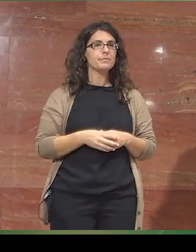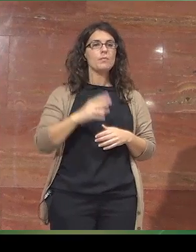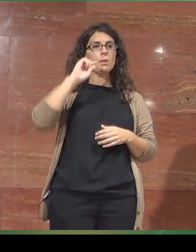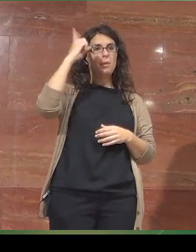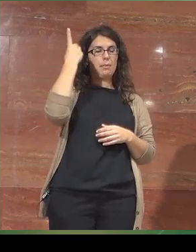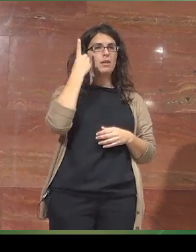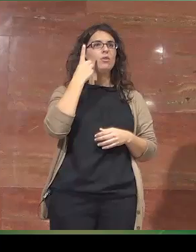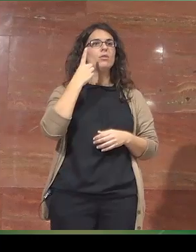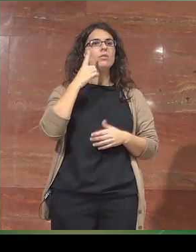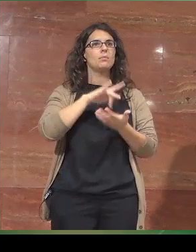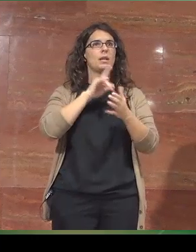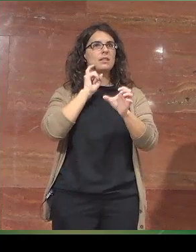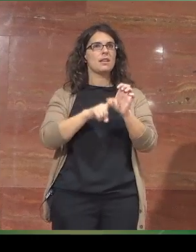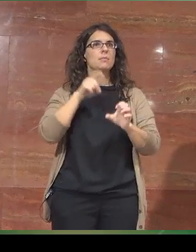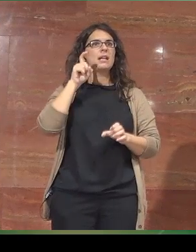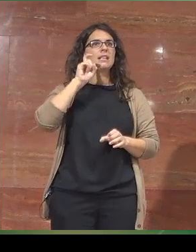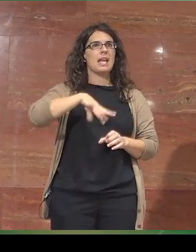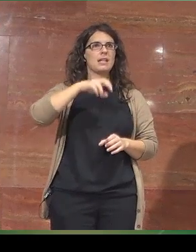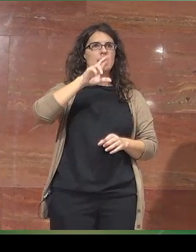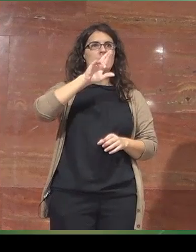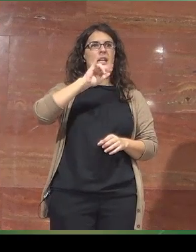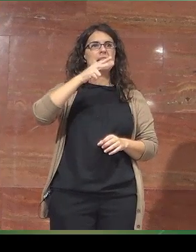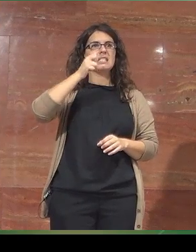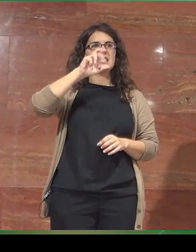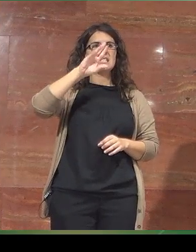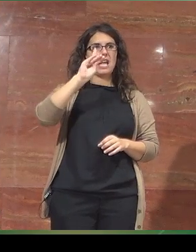a participar Richard Simon.